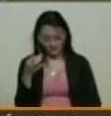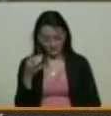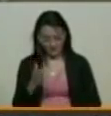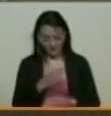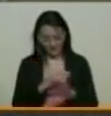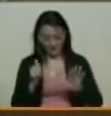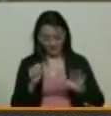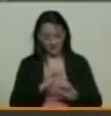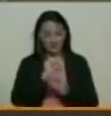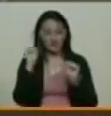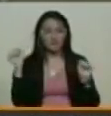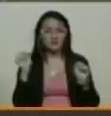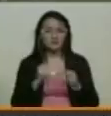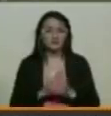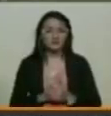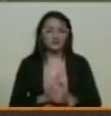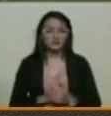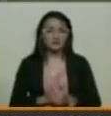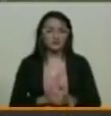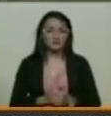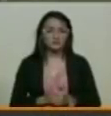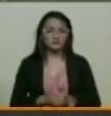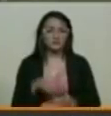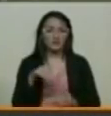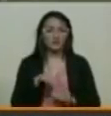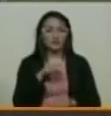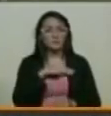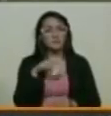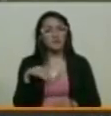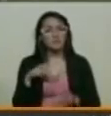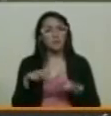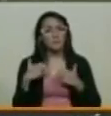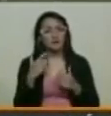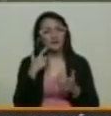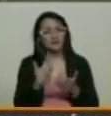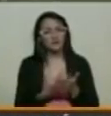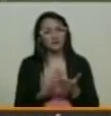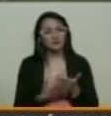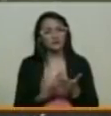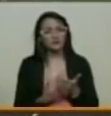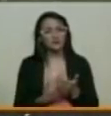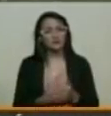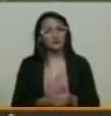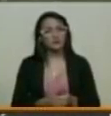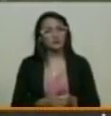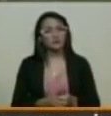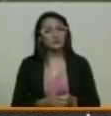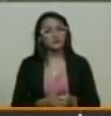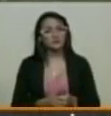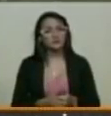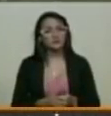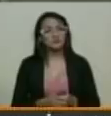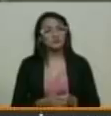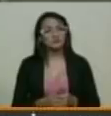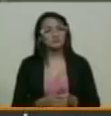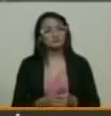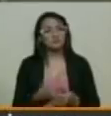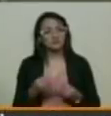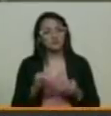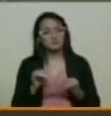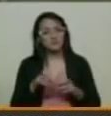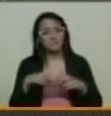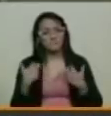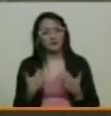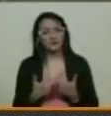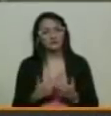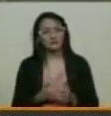6 de la mañana, por supuesto, que votan los miembros de mesa, los testigos, para poder hacer la constitución de la mesa. Entonces,